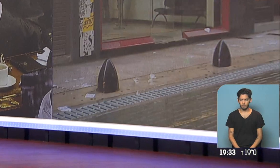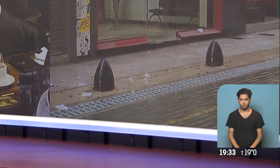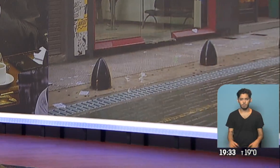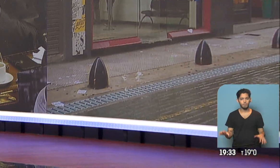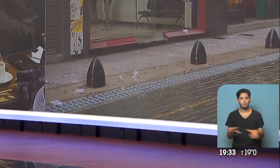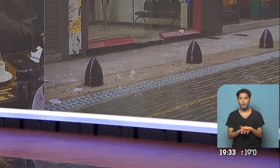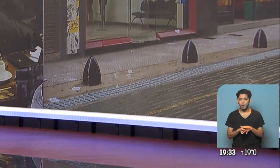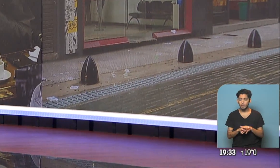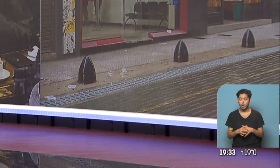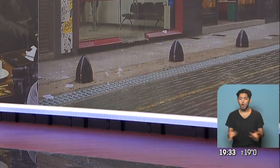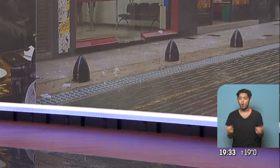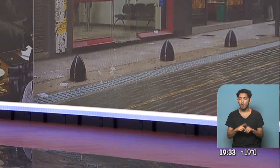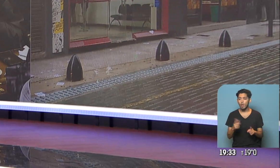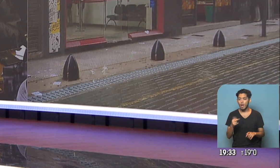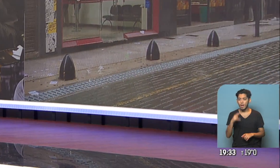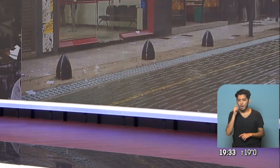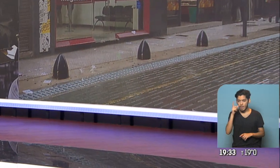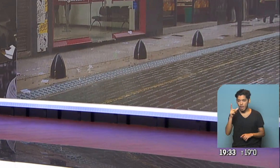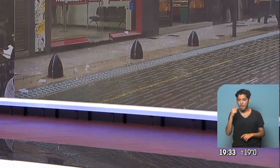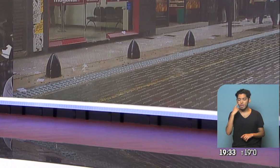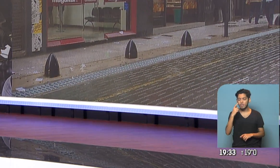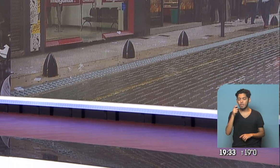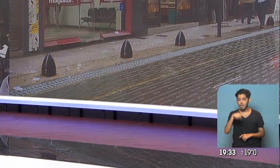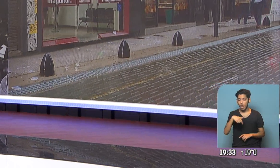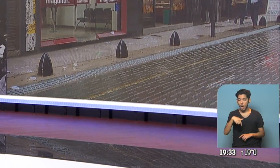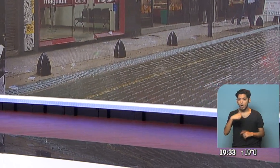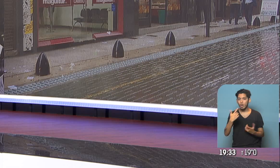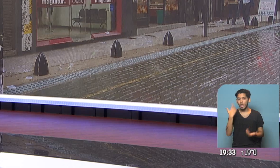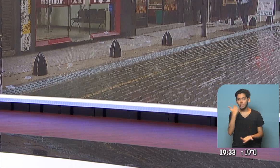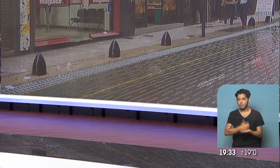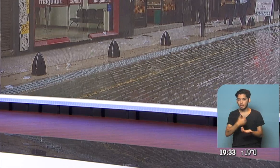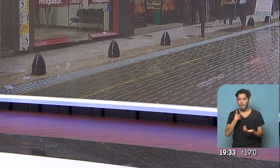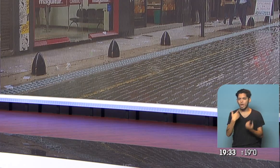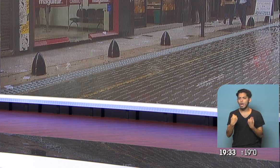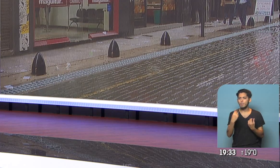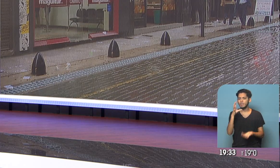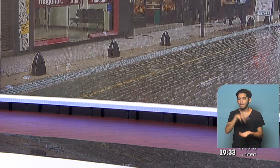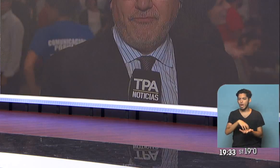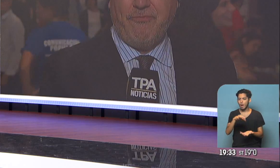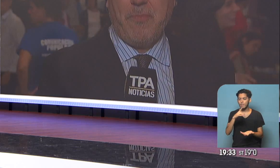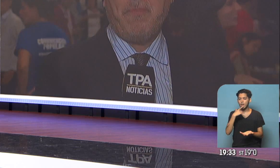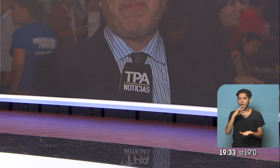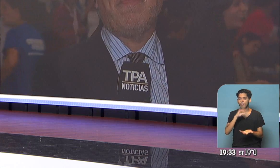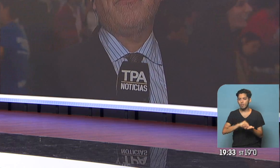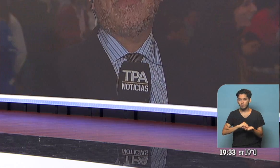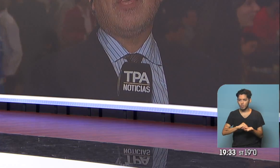Exacto, volvemos entonces a Ariel Lima, que ya se encuentra allí en la sesión especial que está pasando ahora allí en la Cámara de Diputados. Ariel.